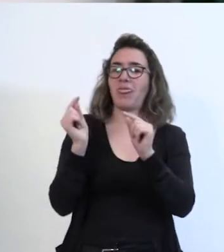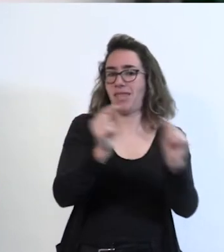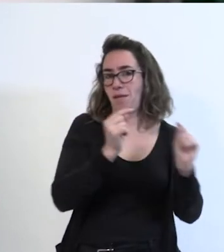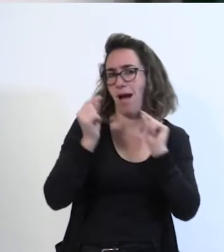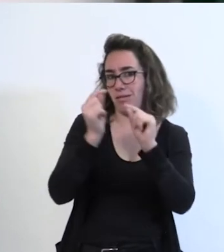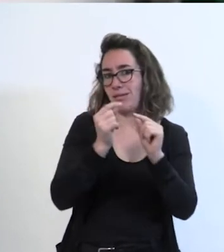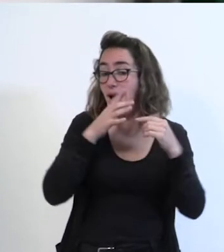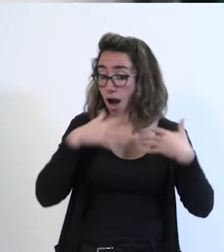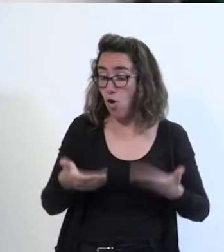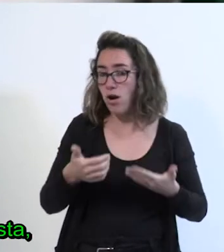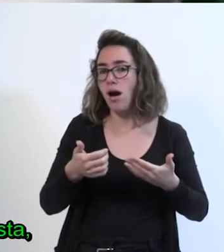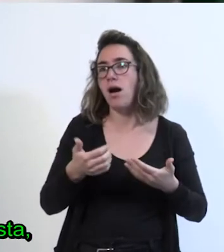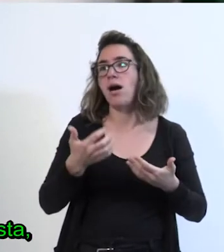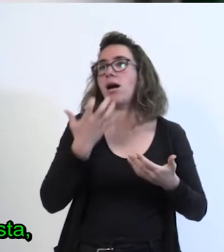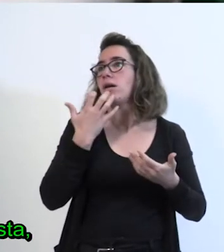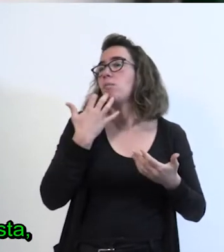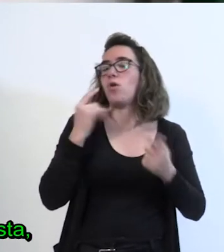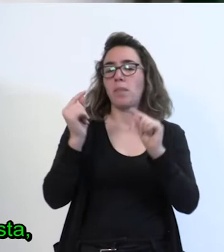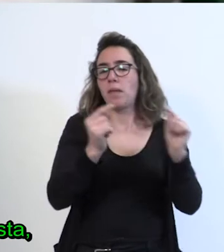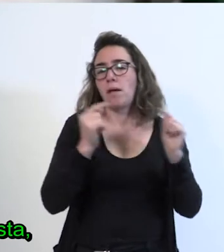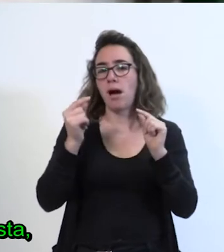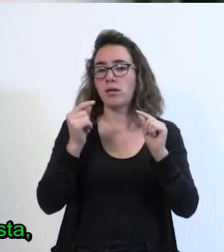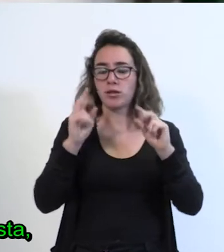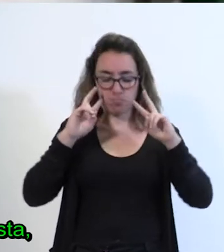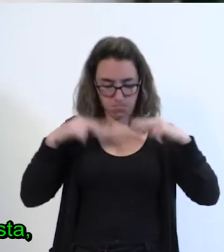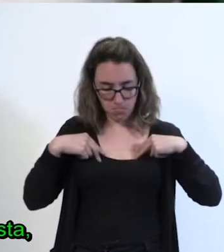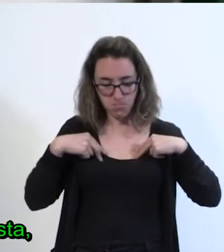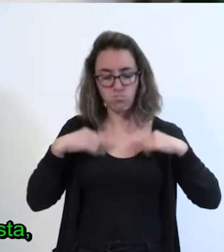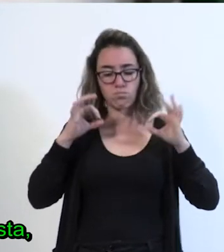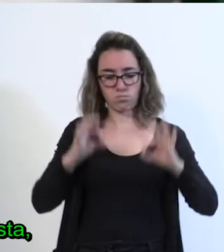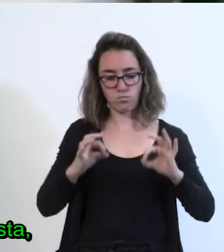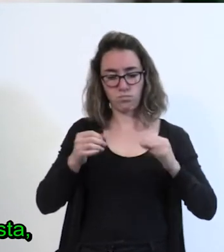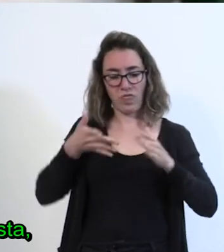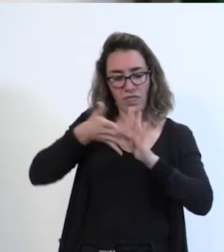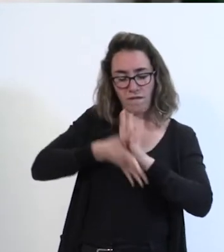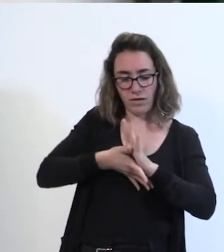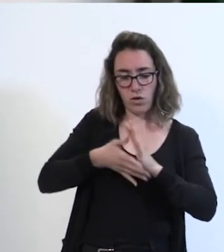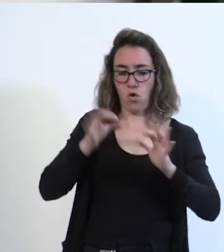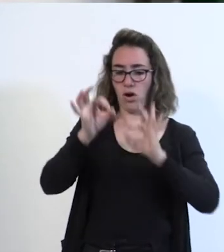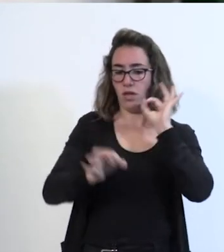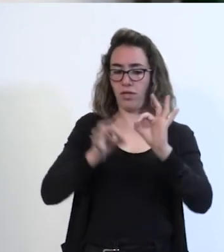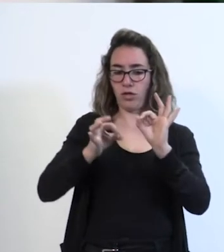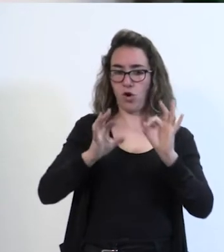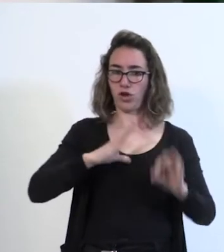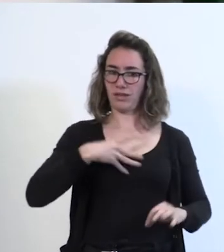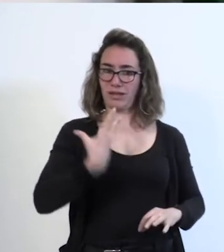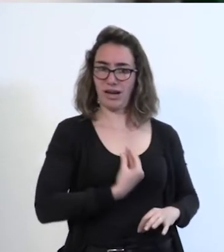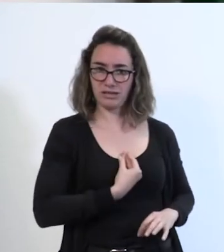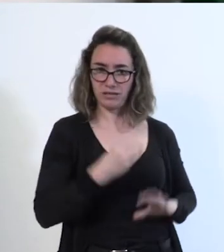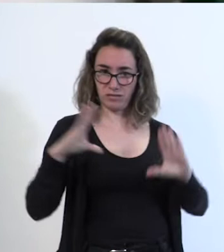este momento, por ejemplo, se ha definido como una organización transfeminista en alianza